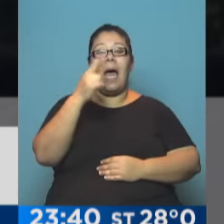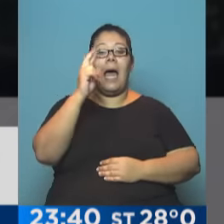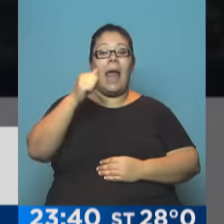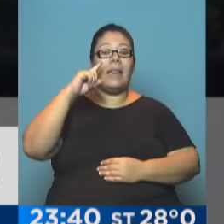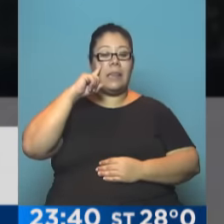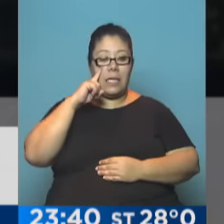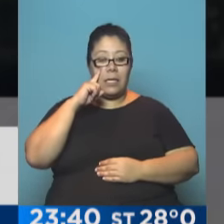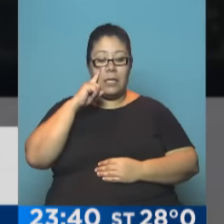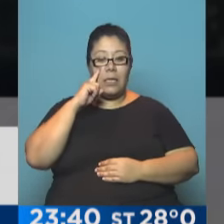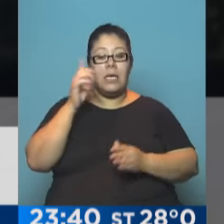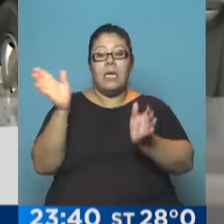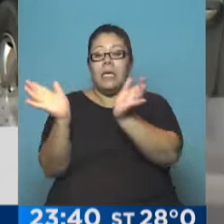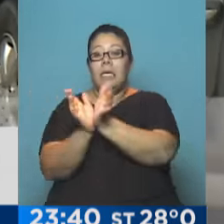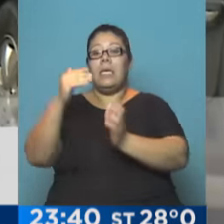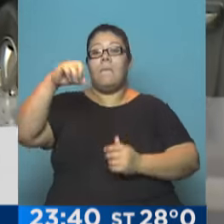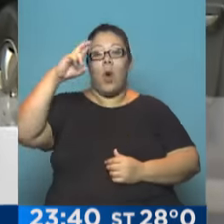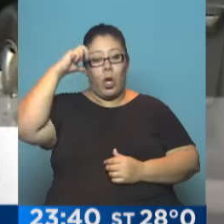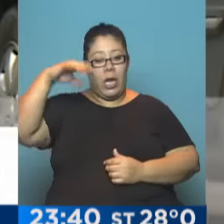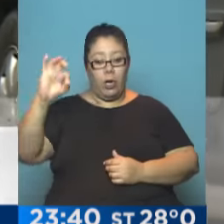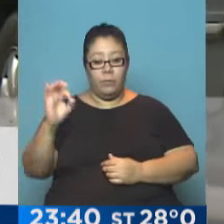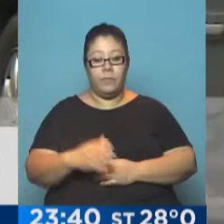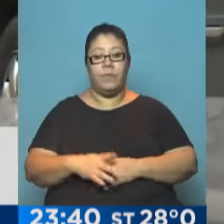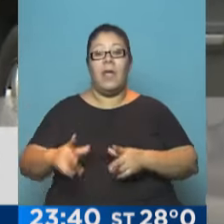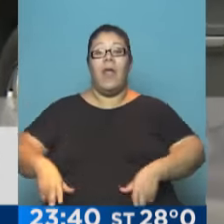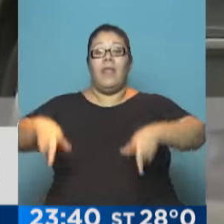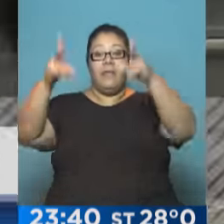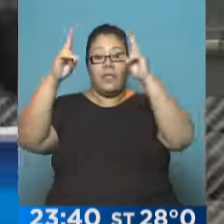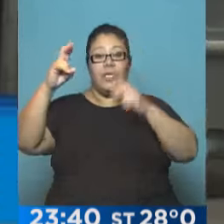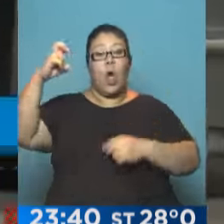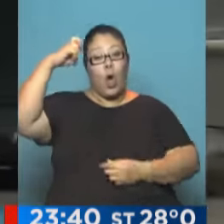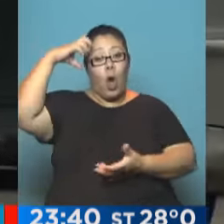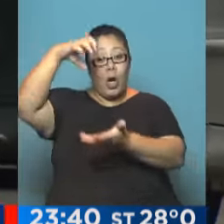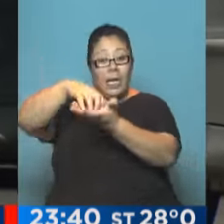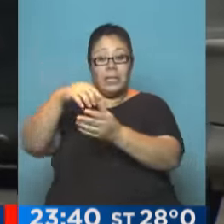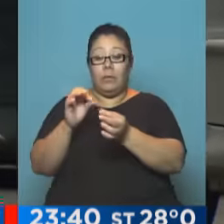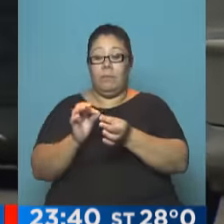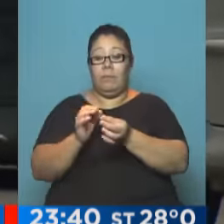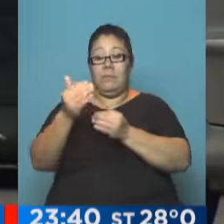de la capital federal, a pocas cuadras del edificio del Congreso.